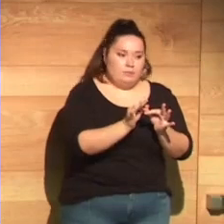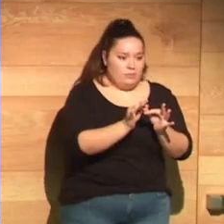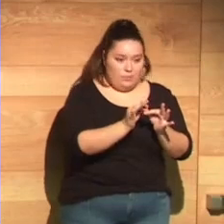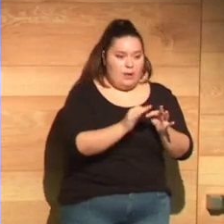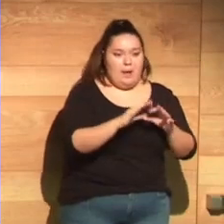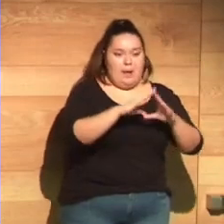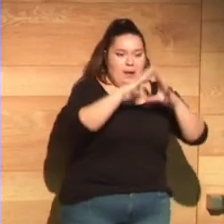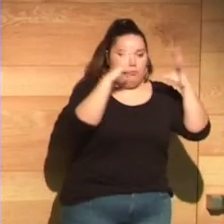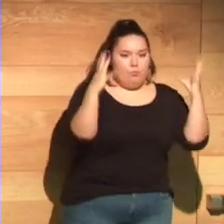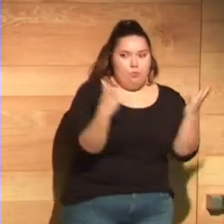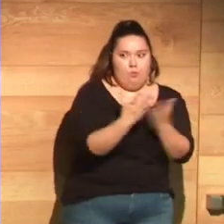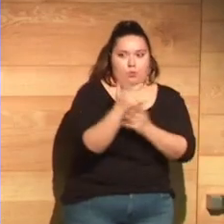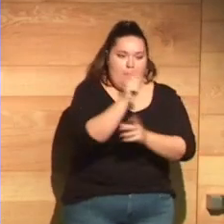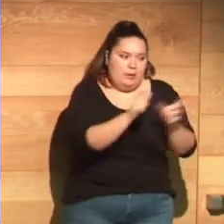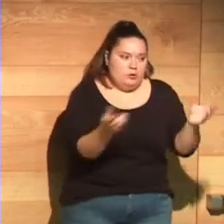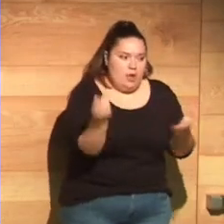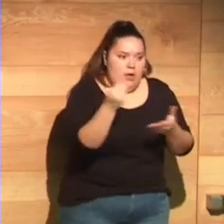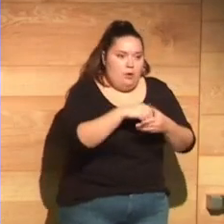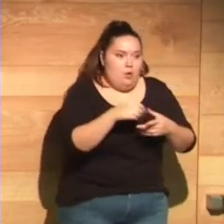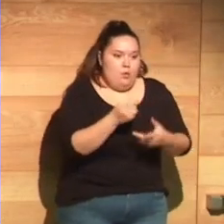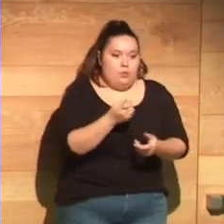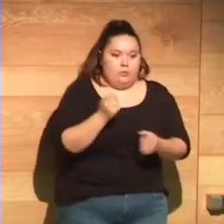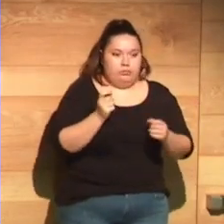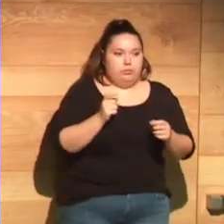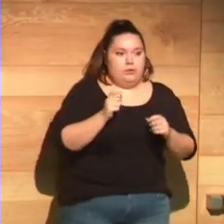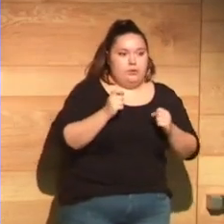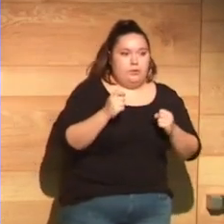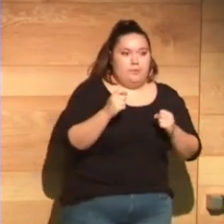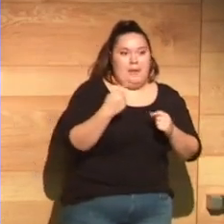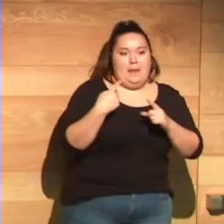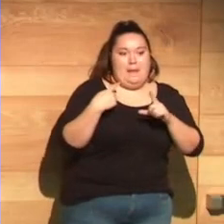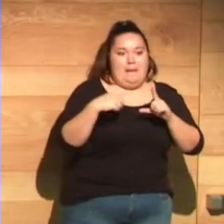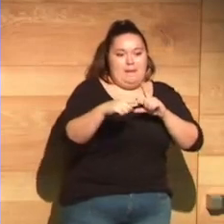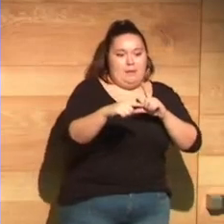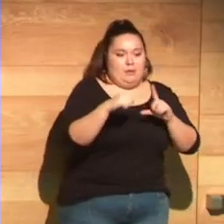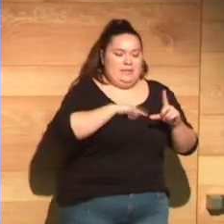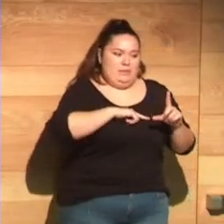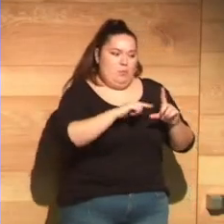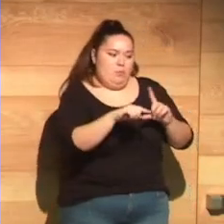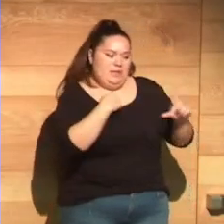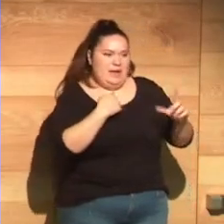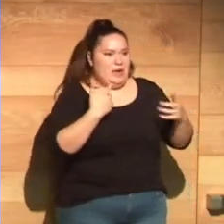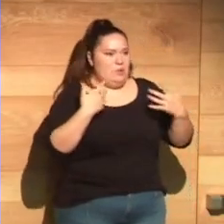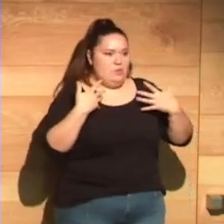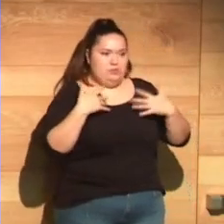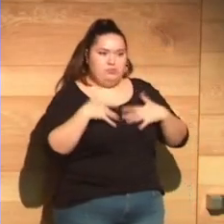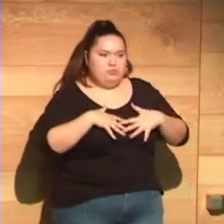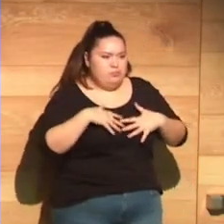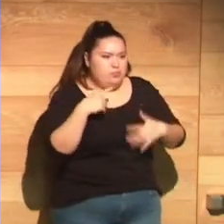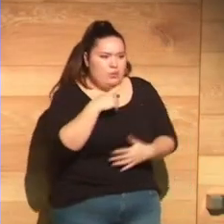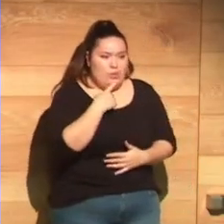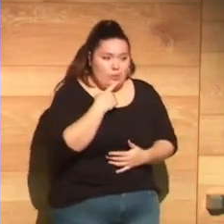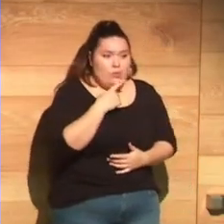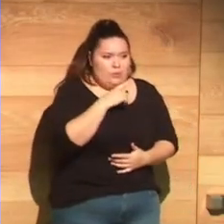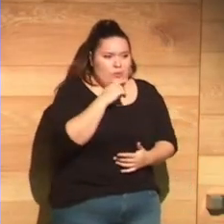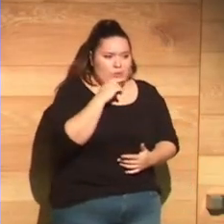ahora estás expuesta las 24 horas del día a todo el mundo, a todas horas, y te pueden